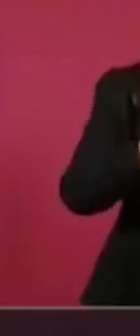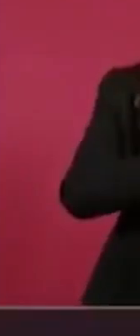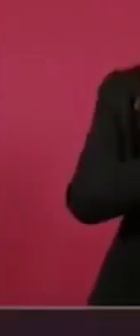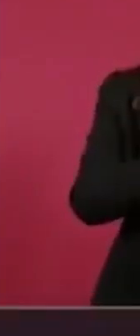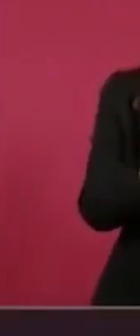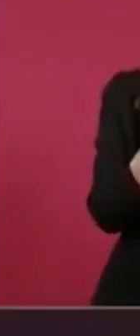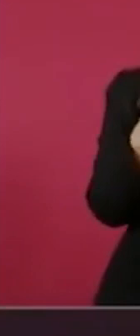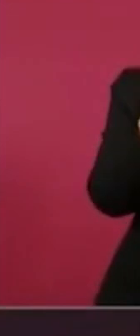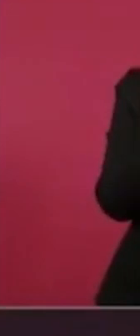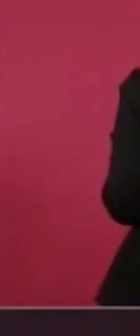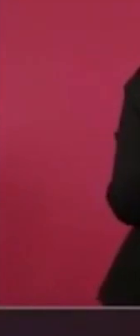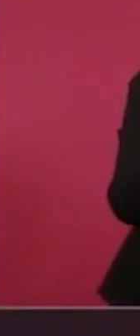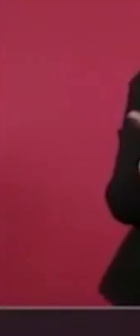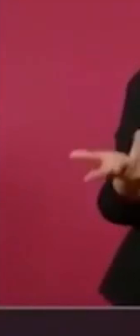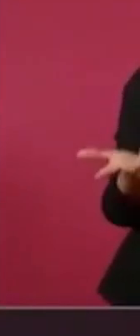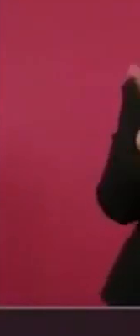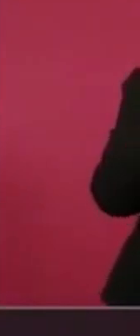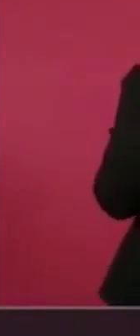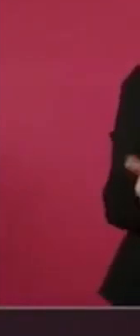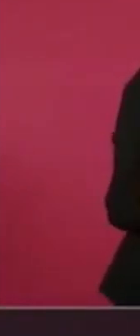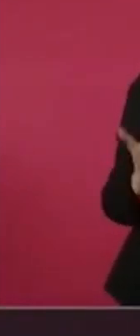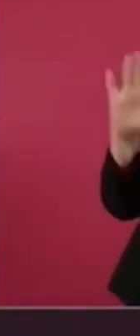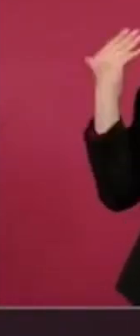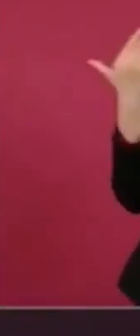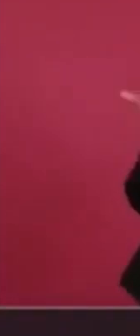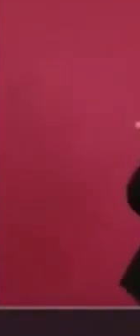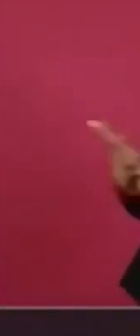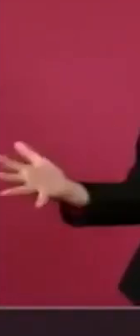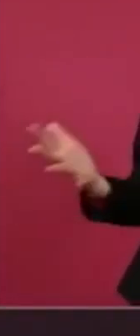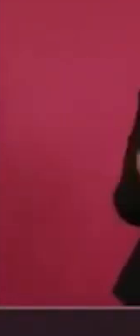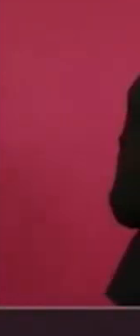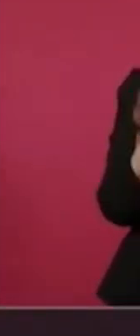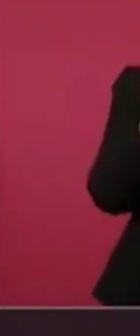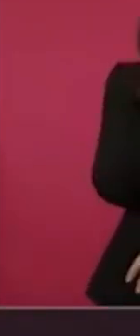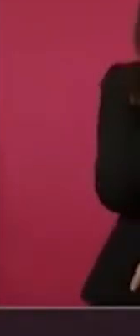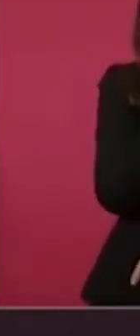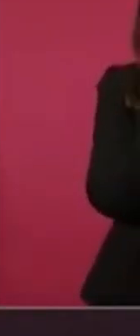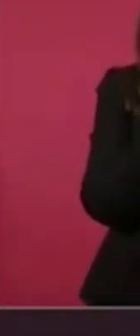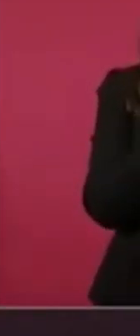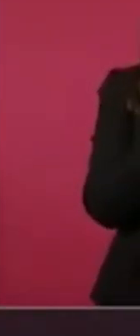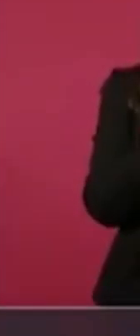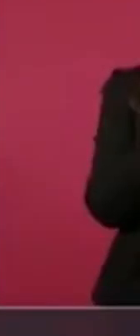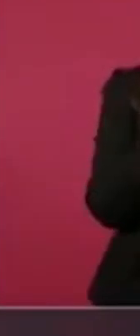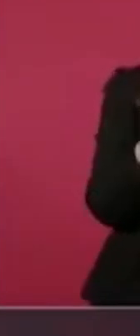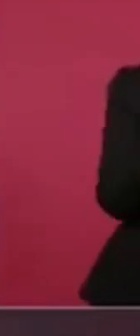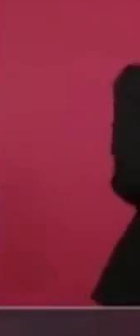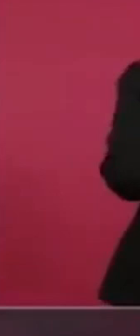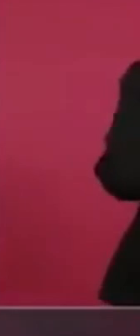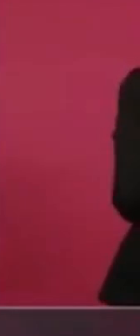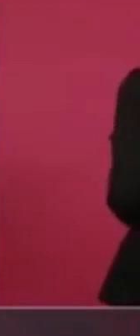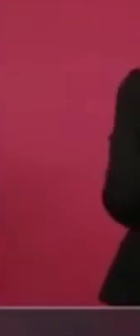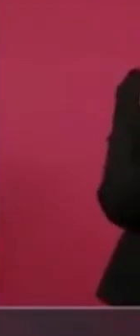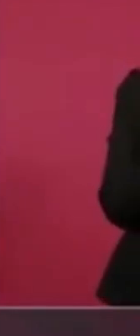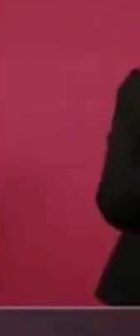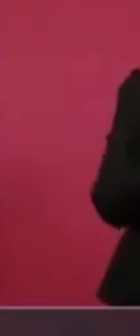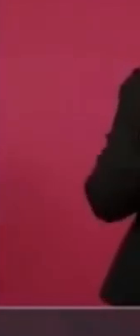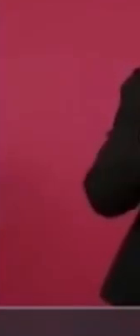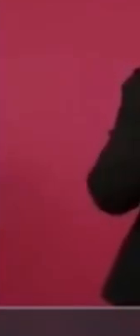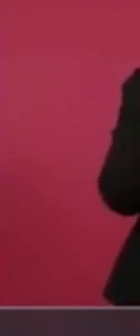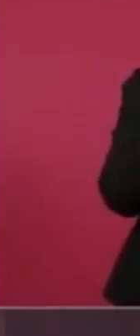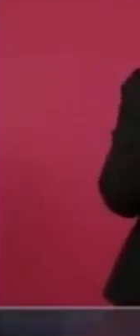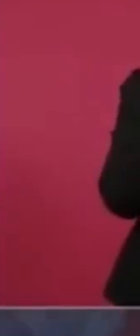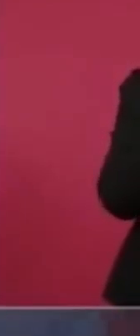un instrumento de control y de manipulación eficaz, si no